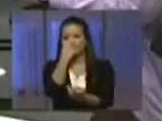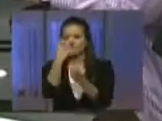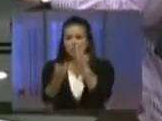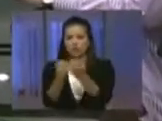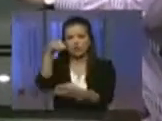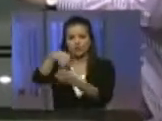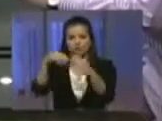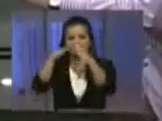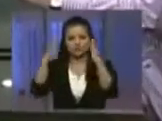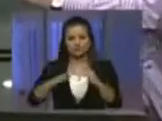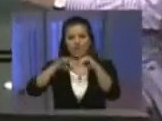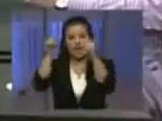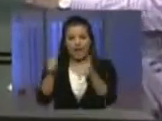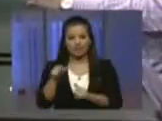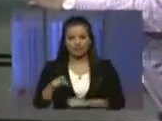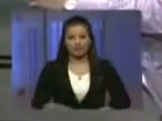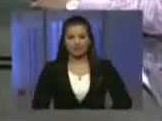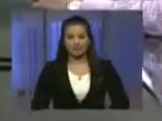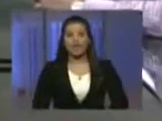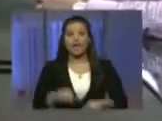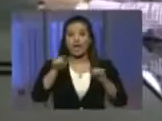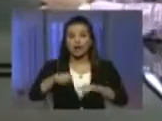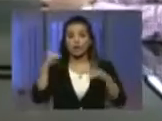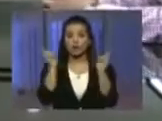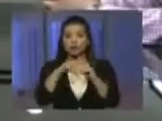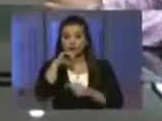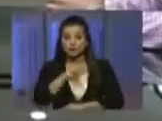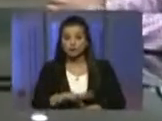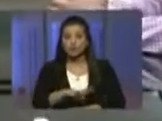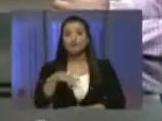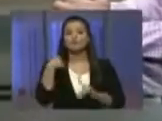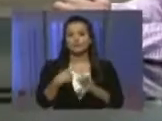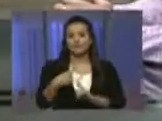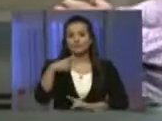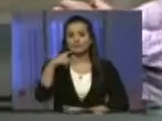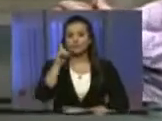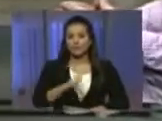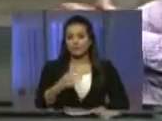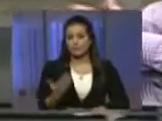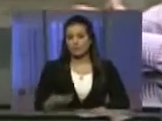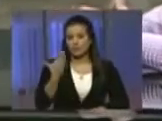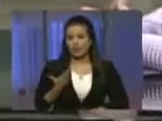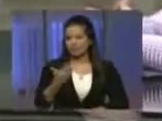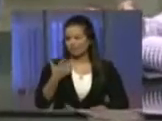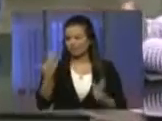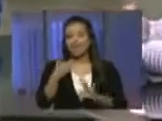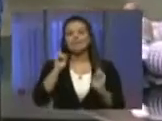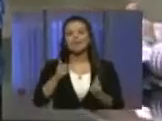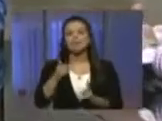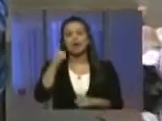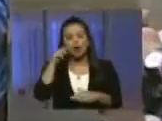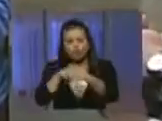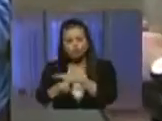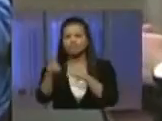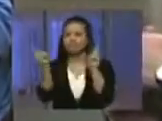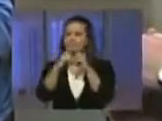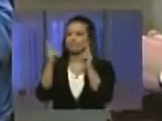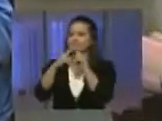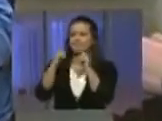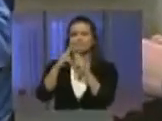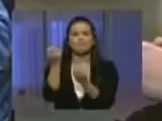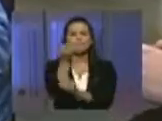conocen nuestra historia y lo más importante la belleza del alma buena de Venezuela los